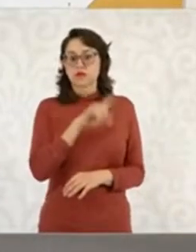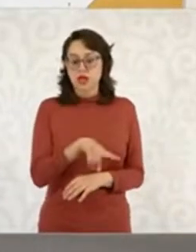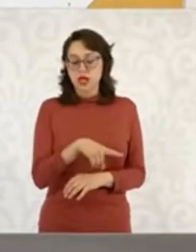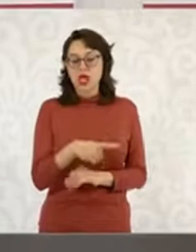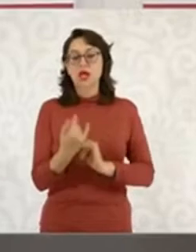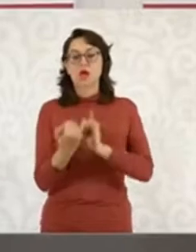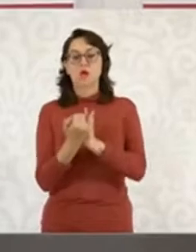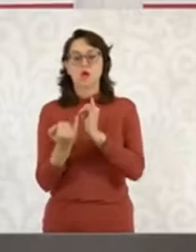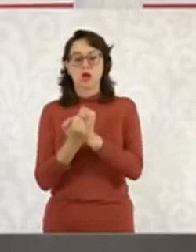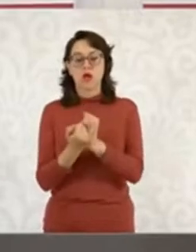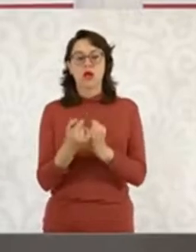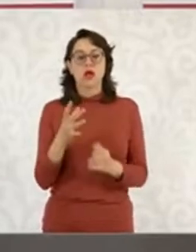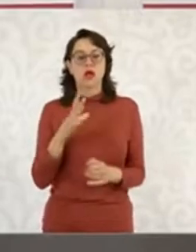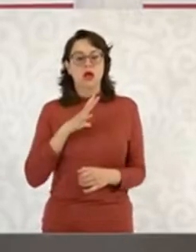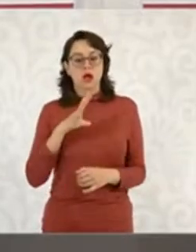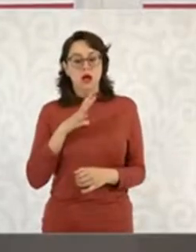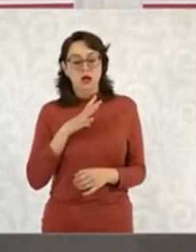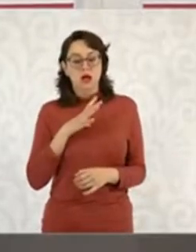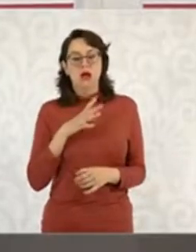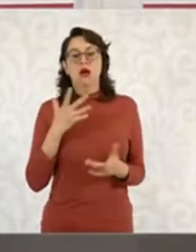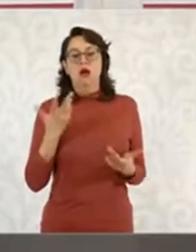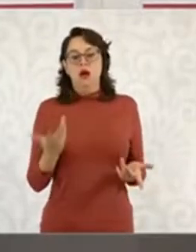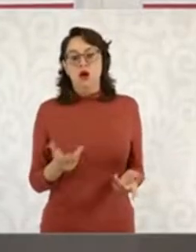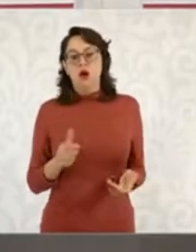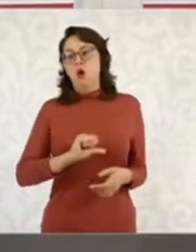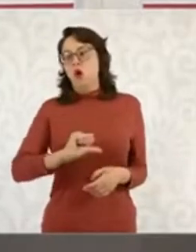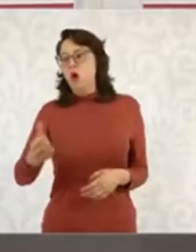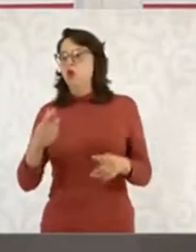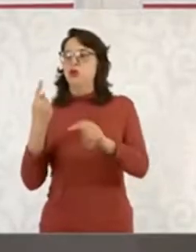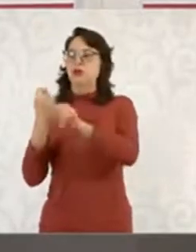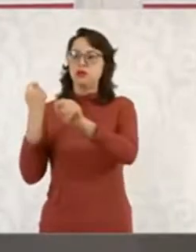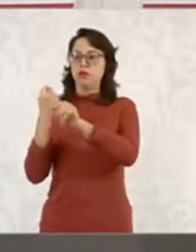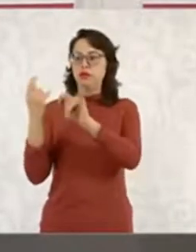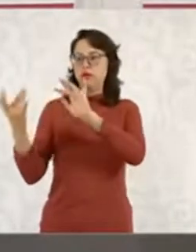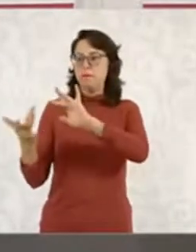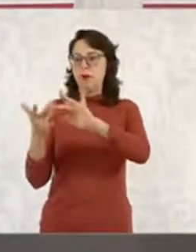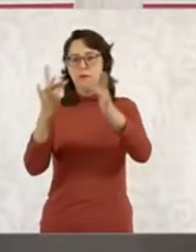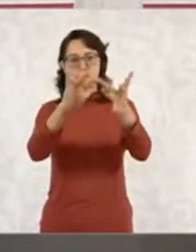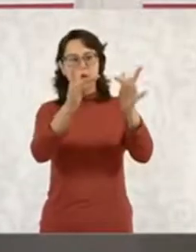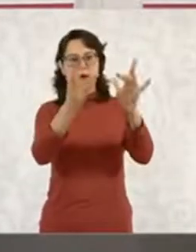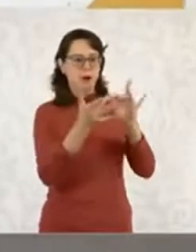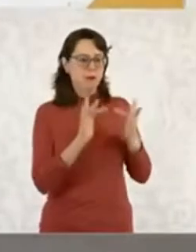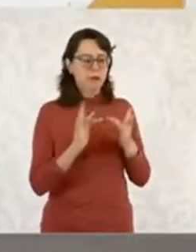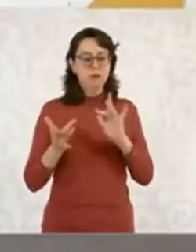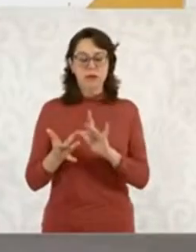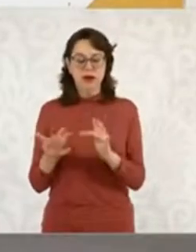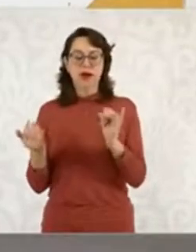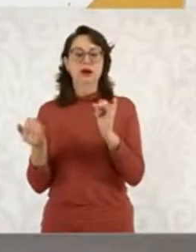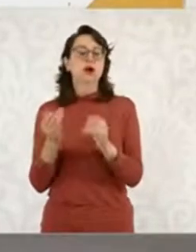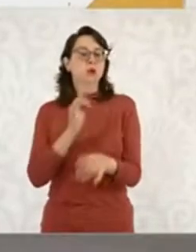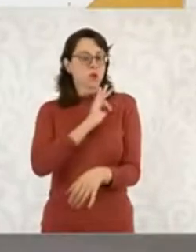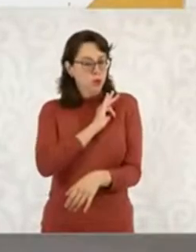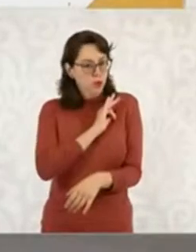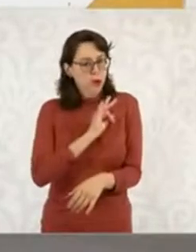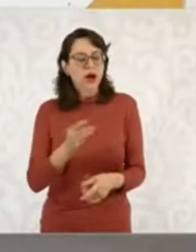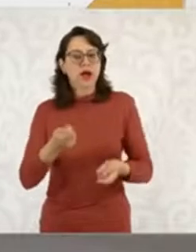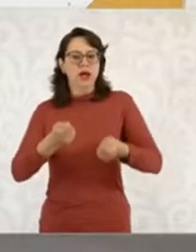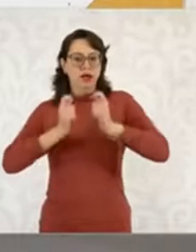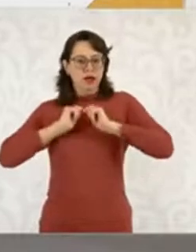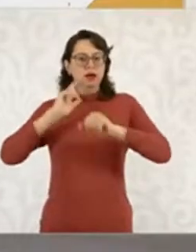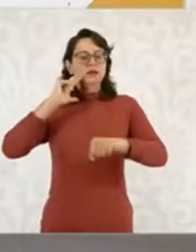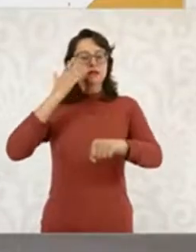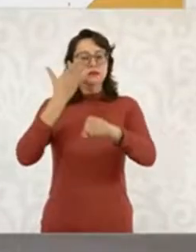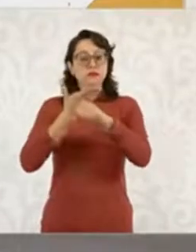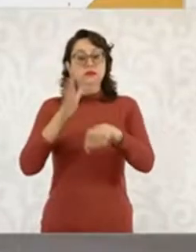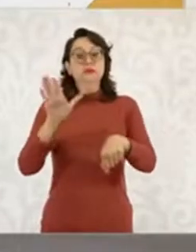tiene atribuciones para la integración con transporte público urbano. Esto también me gustaría subrayarlo porque la atribución propiamente del